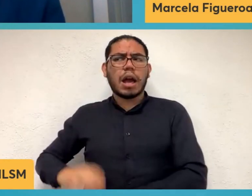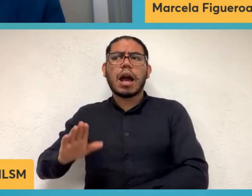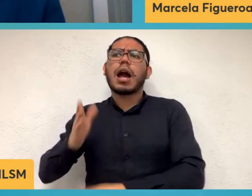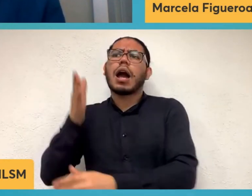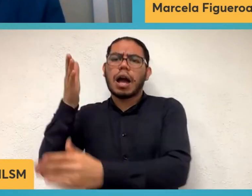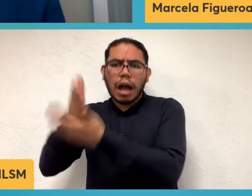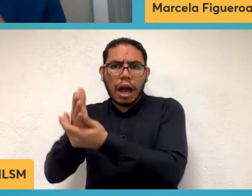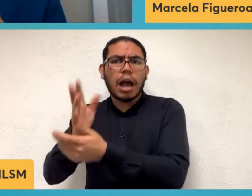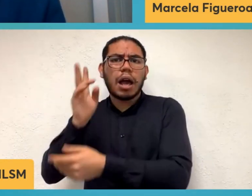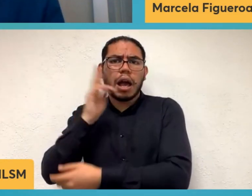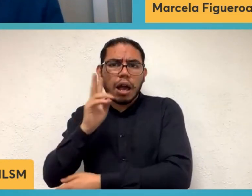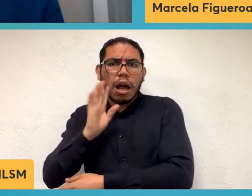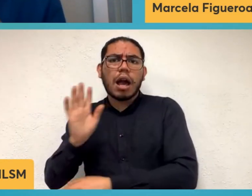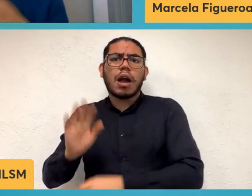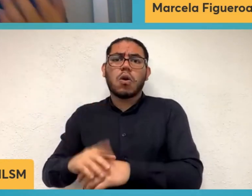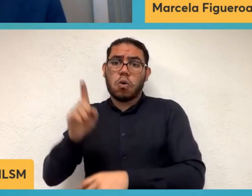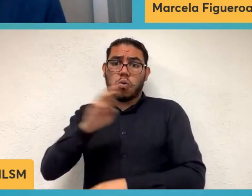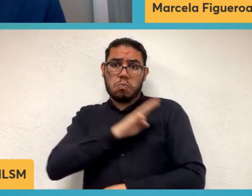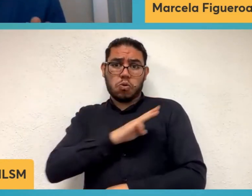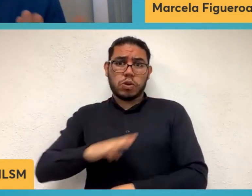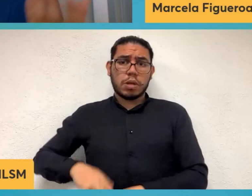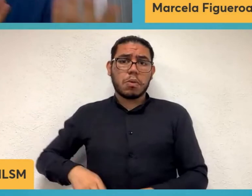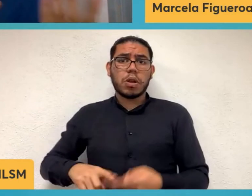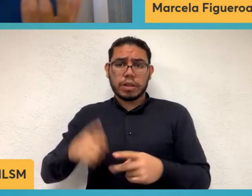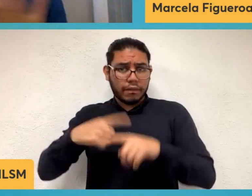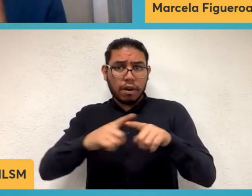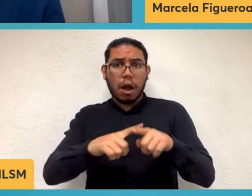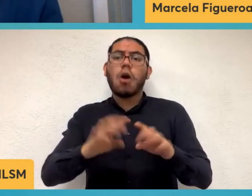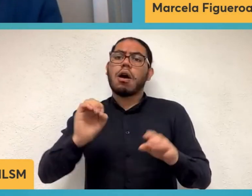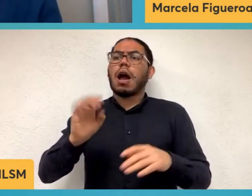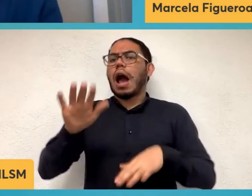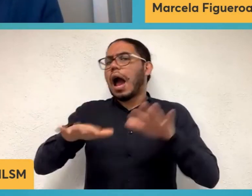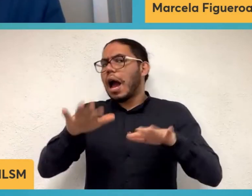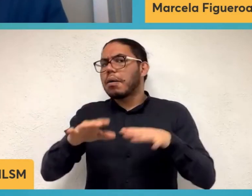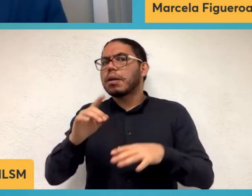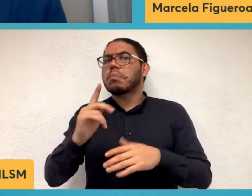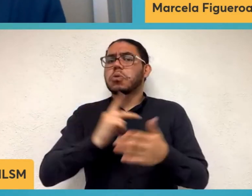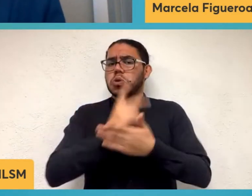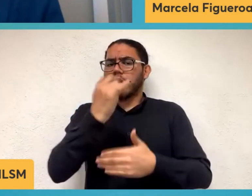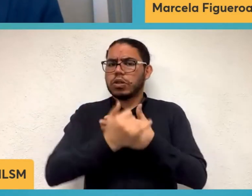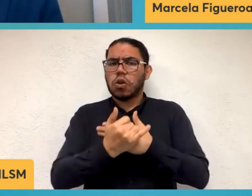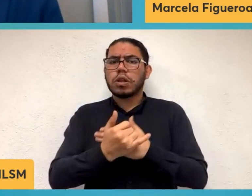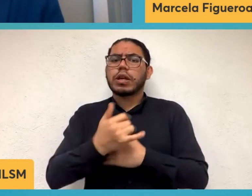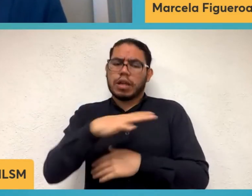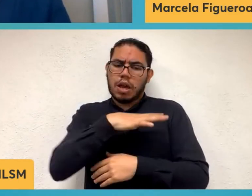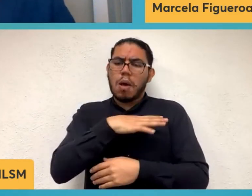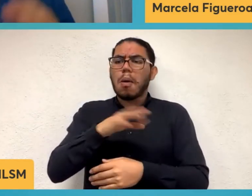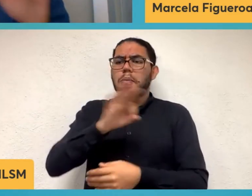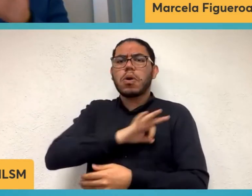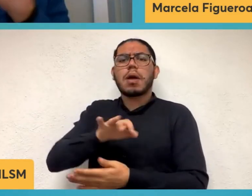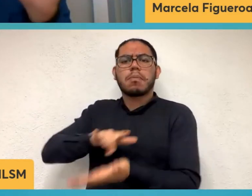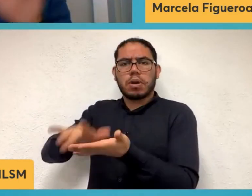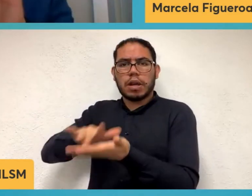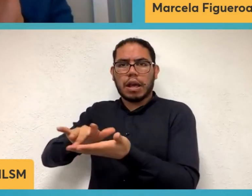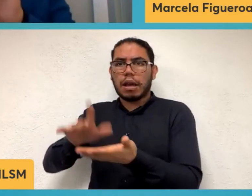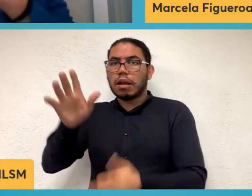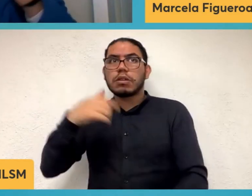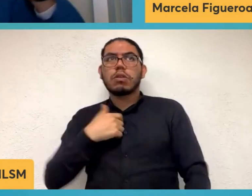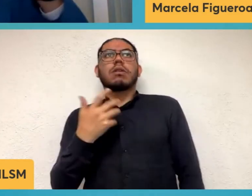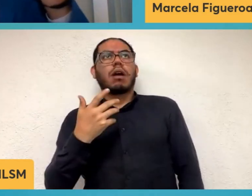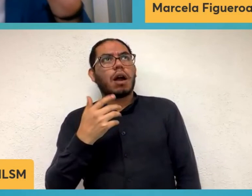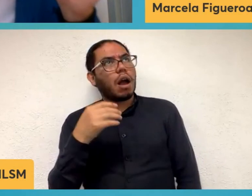acercaste al municipio y demás? Luego hay proyectos o programas que te pueden apoyar. Ay, es que no había pensado. Justamente